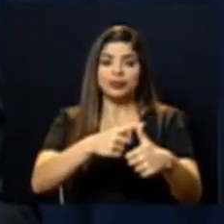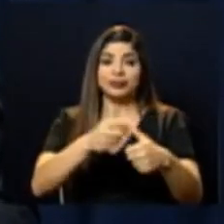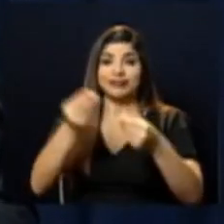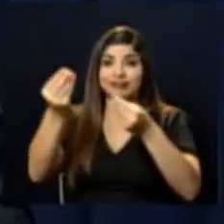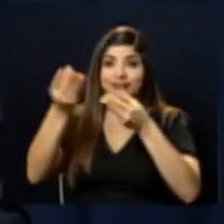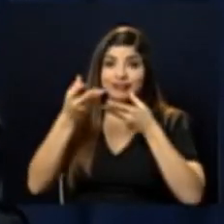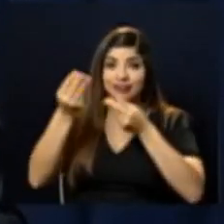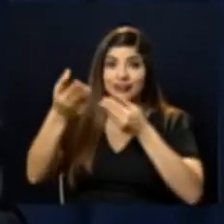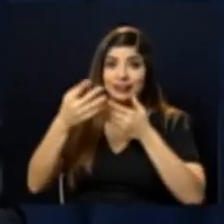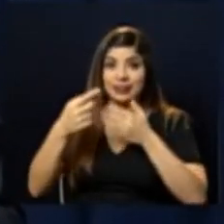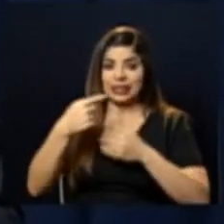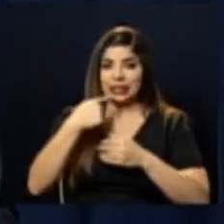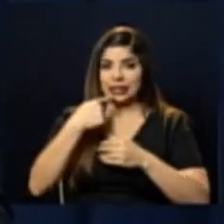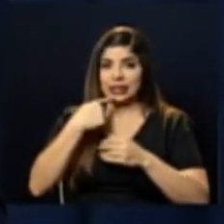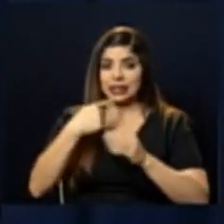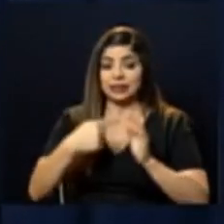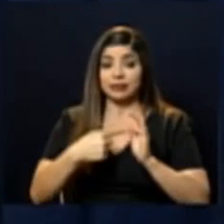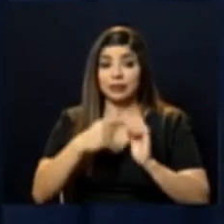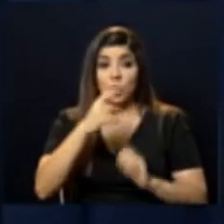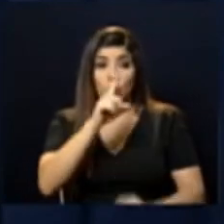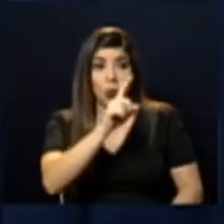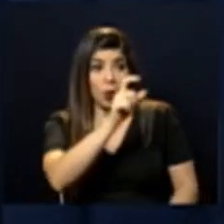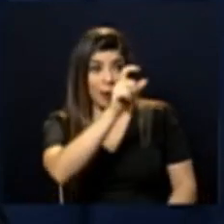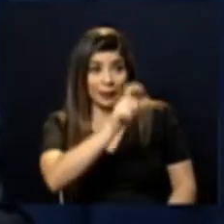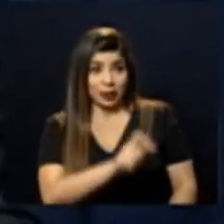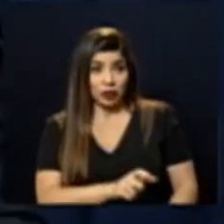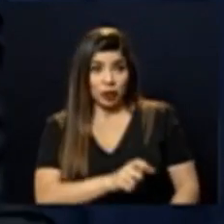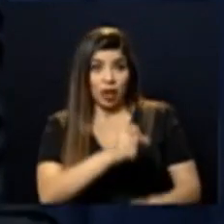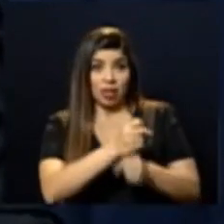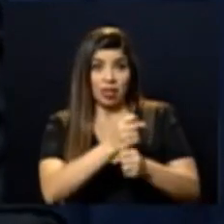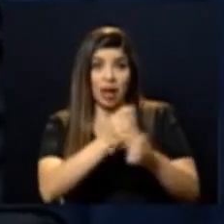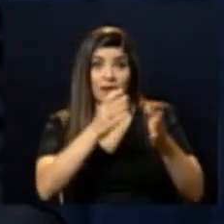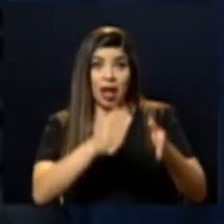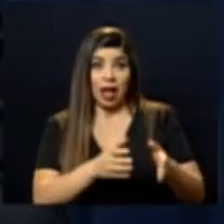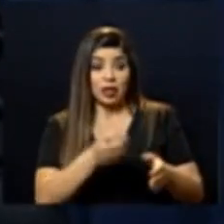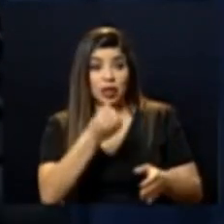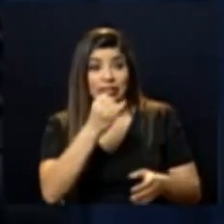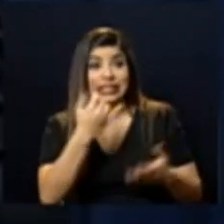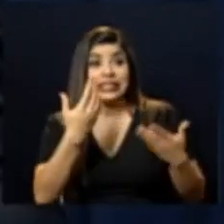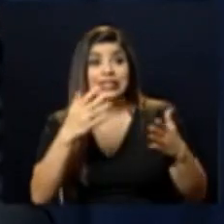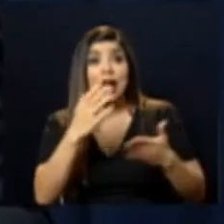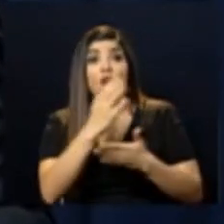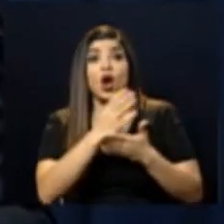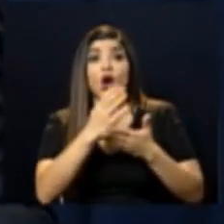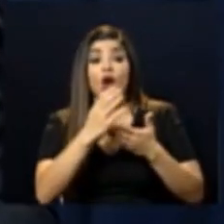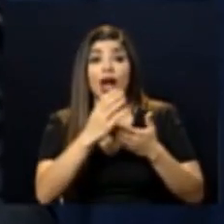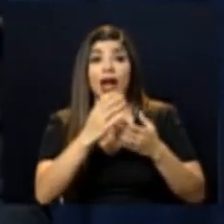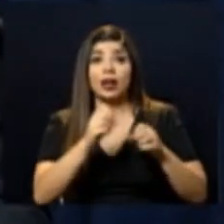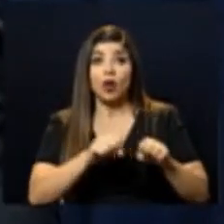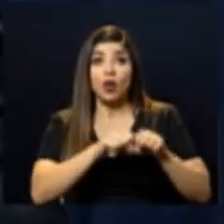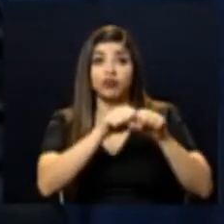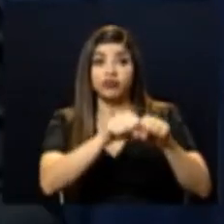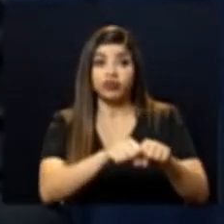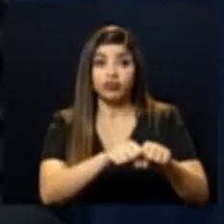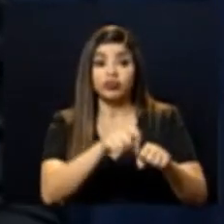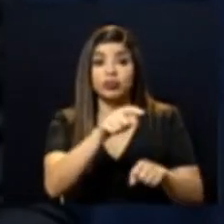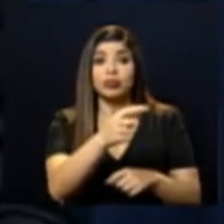datos muestran que una persona trabajadora con al menos la secundaria completa